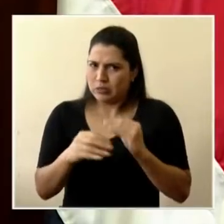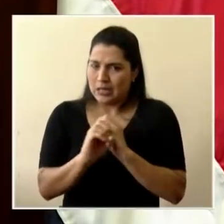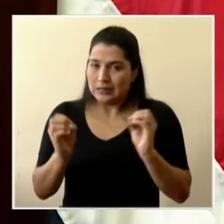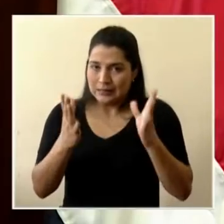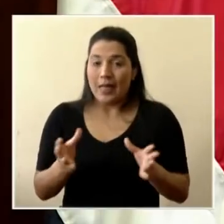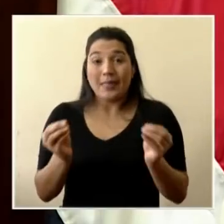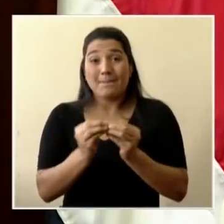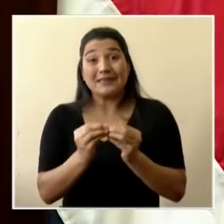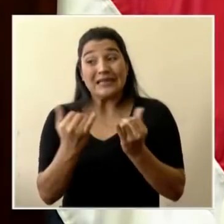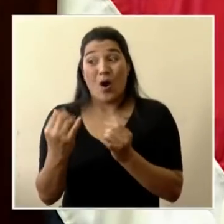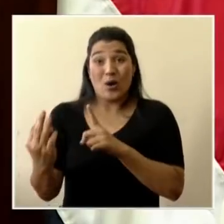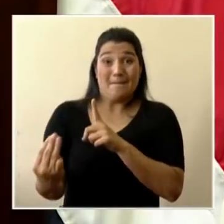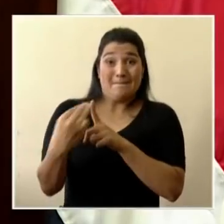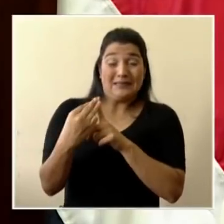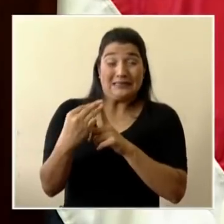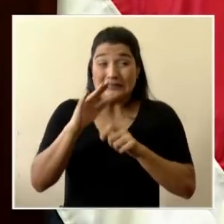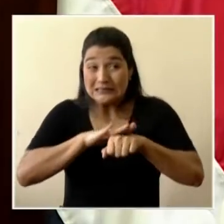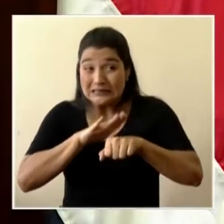por mensaje,